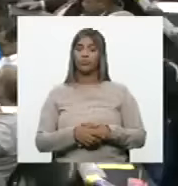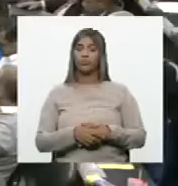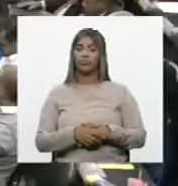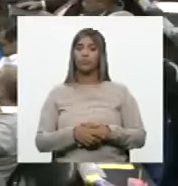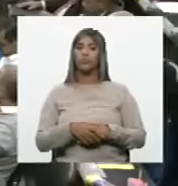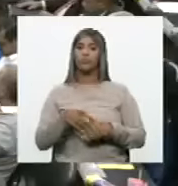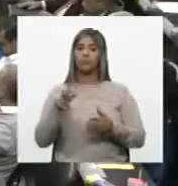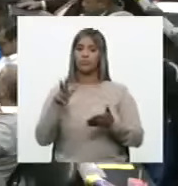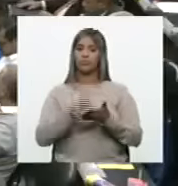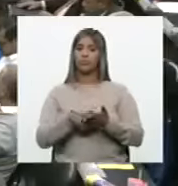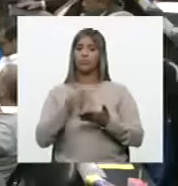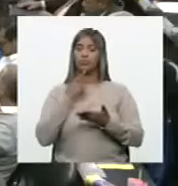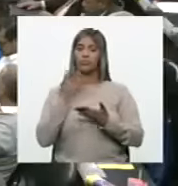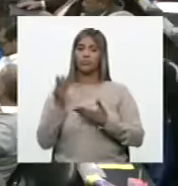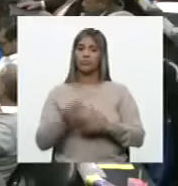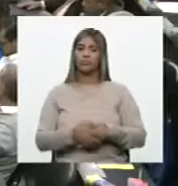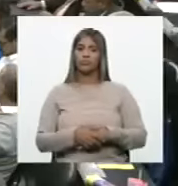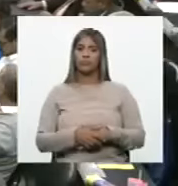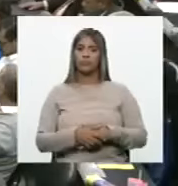concede.